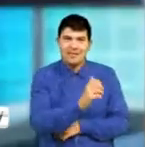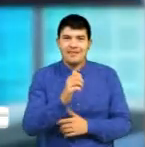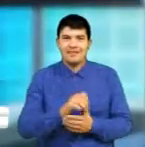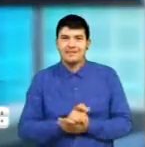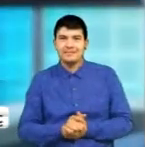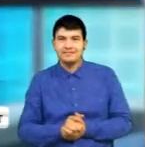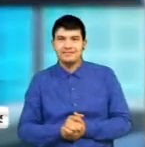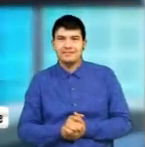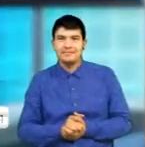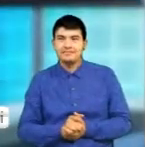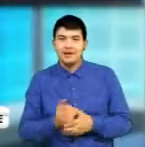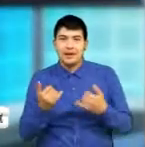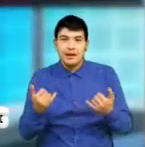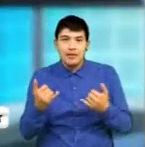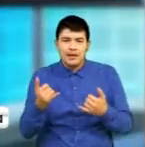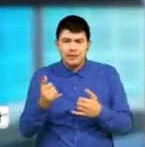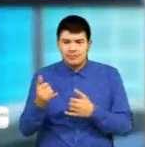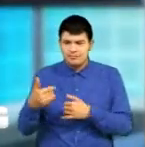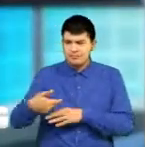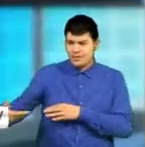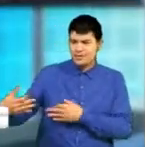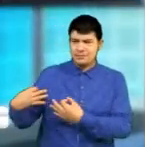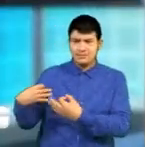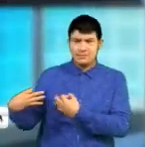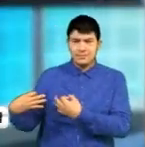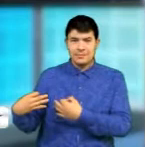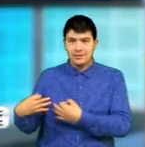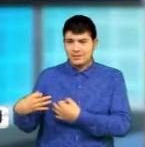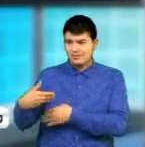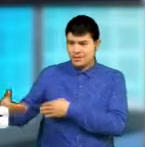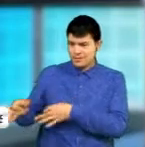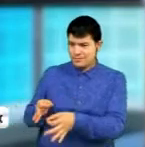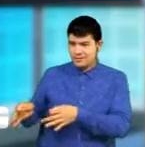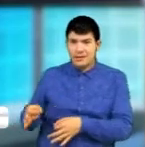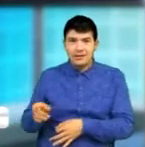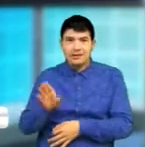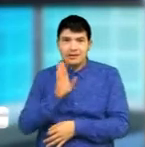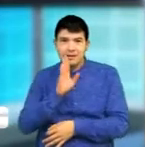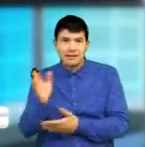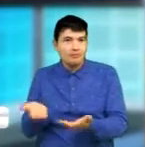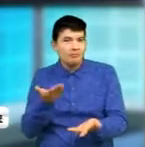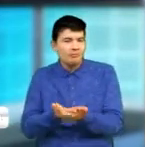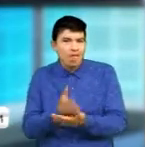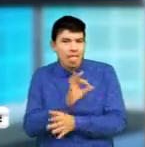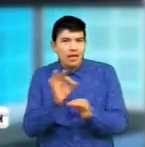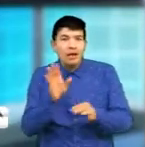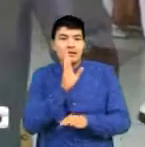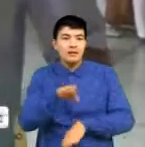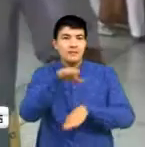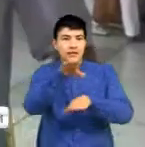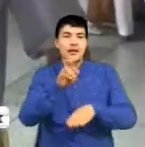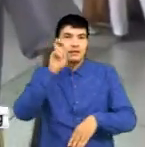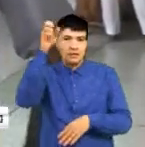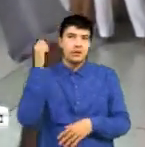Y ahora hablamos de un reclamo. Un reclamo y un reclamo sin fundamento. Es el que hace el representante a la Cámara por Norte